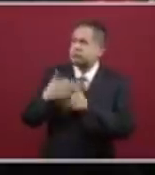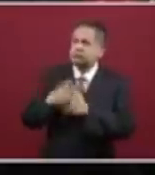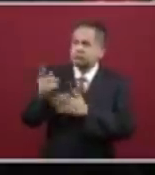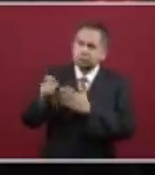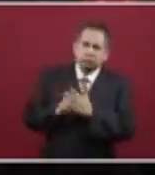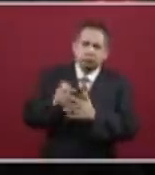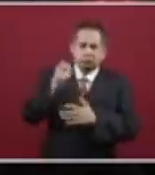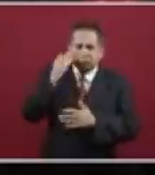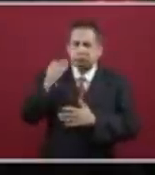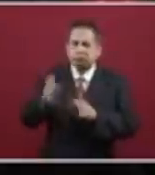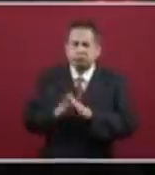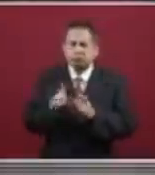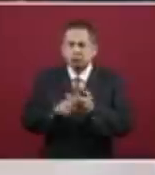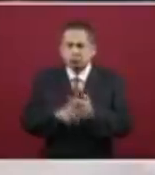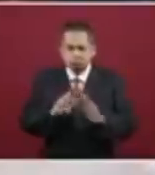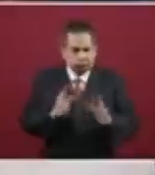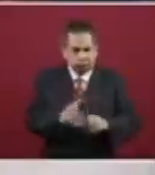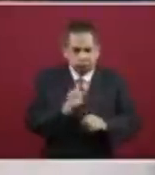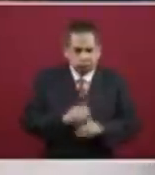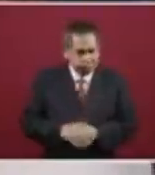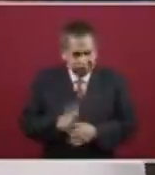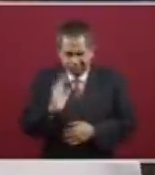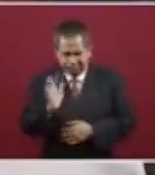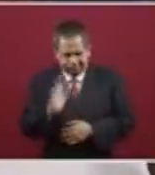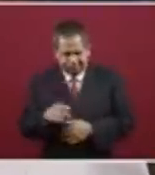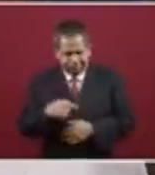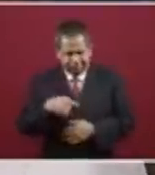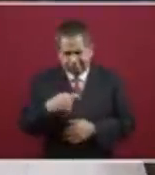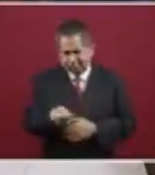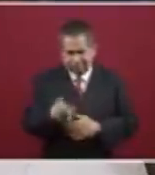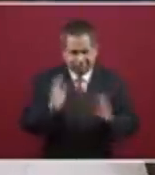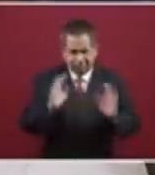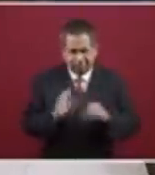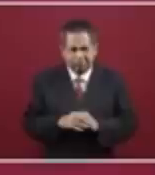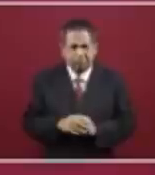plazo estima que pueda iniciar el rescate? Ya, a partir del